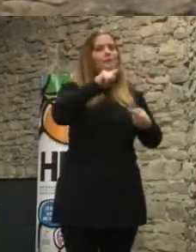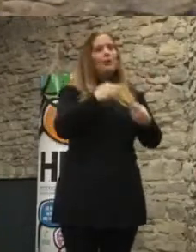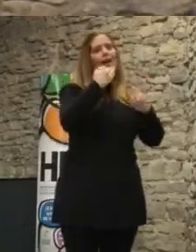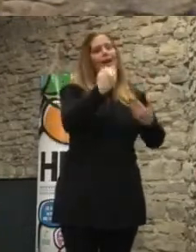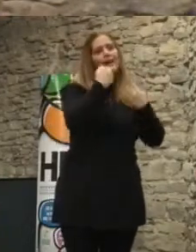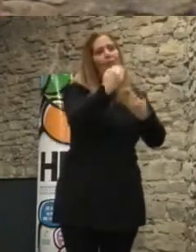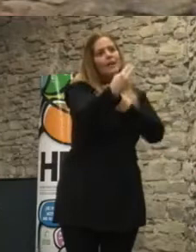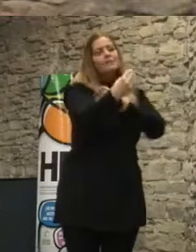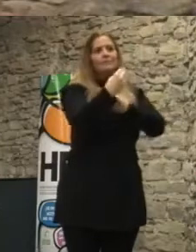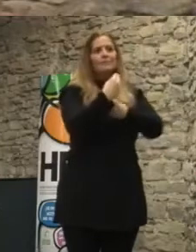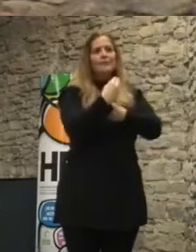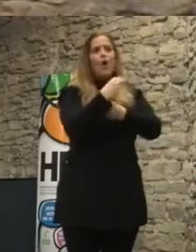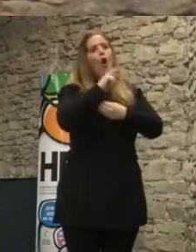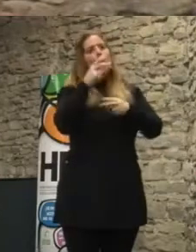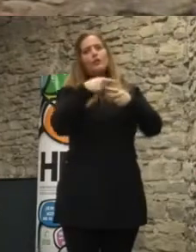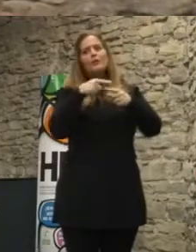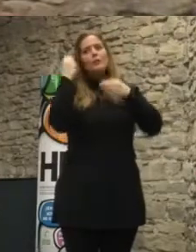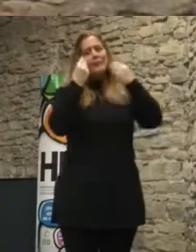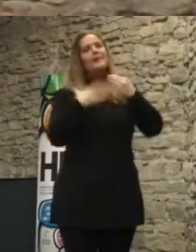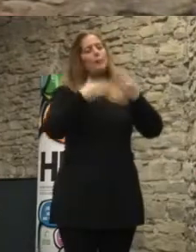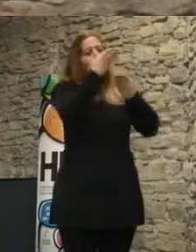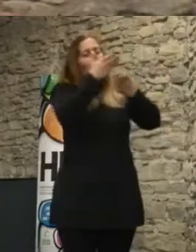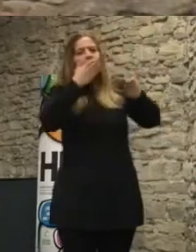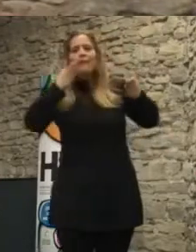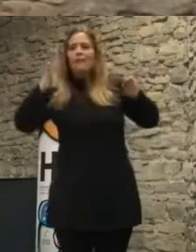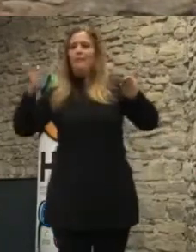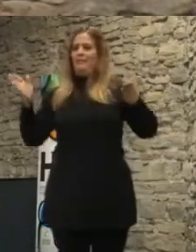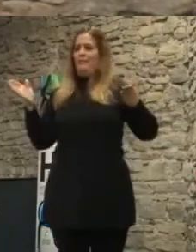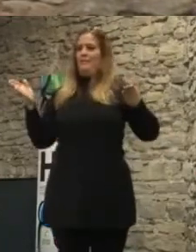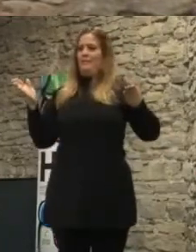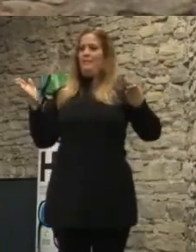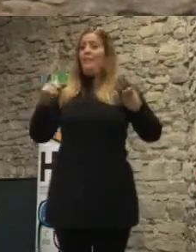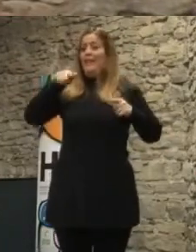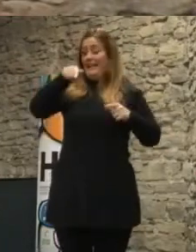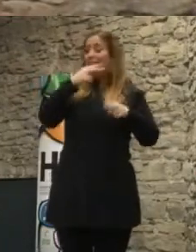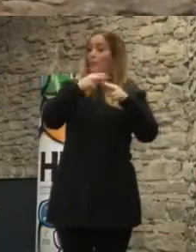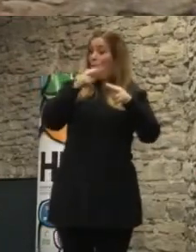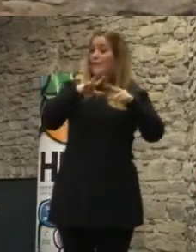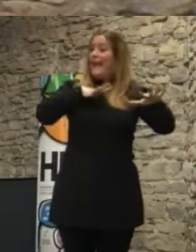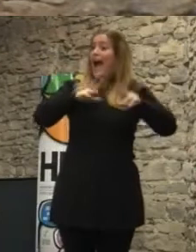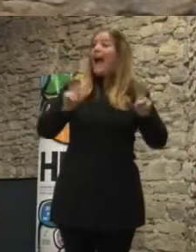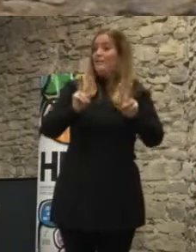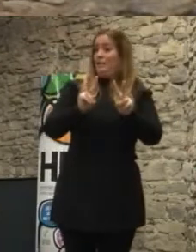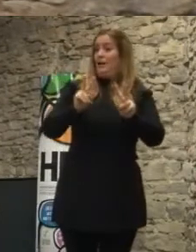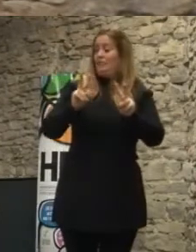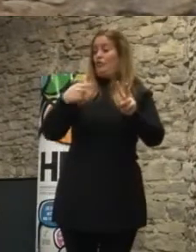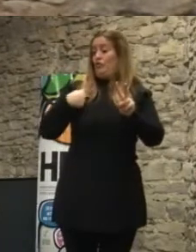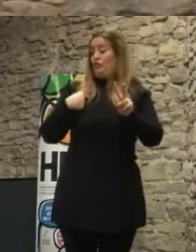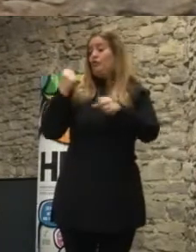Y gente que pone en valor, yo recuerdo mucho, porque yo he trabajado directamente con Torrents y con otros en esta política, estoy trabajando en ella, vaya,